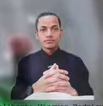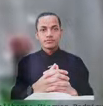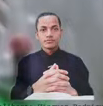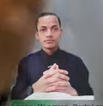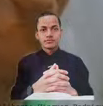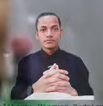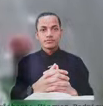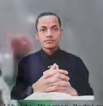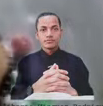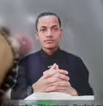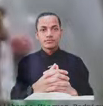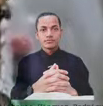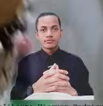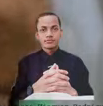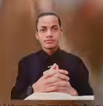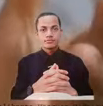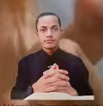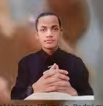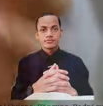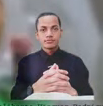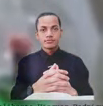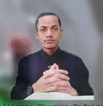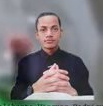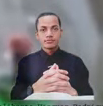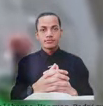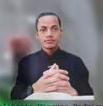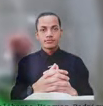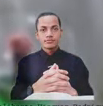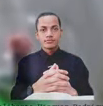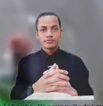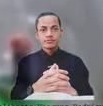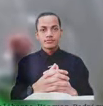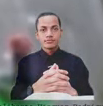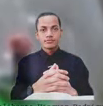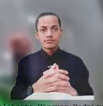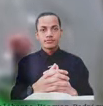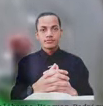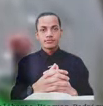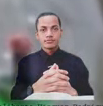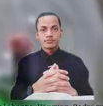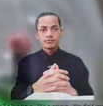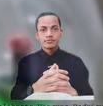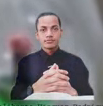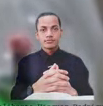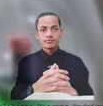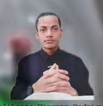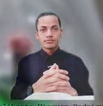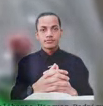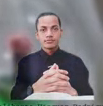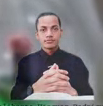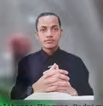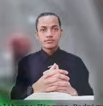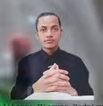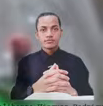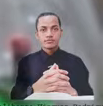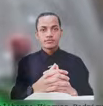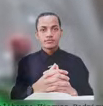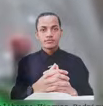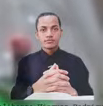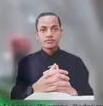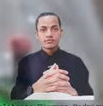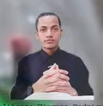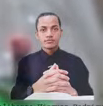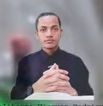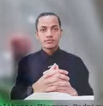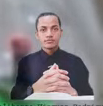que está el campo de la paleoantropología, hoy vamos a tratar caso por caso lo que es la historia estándar